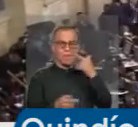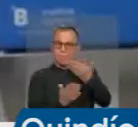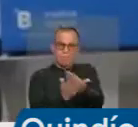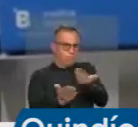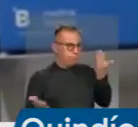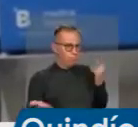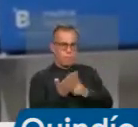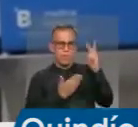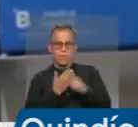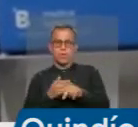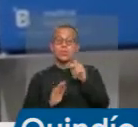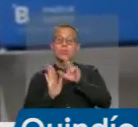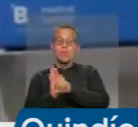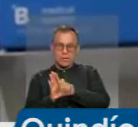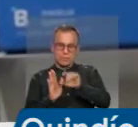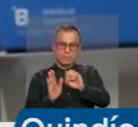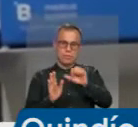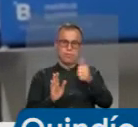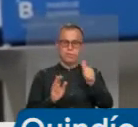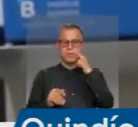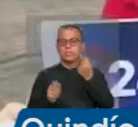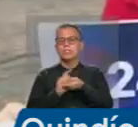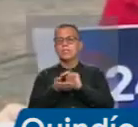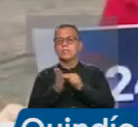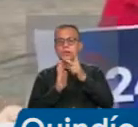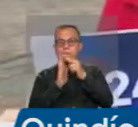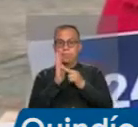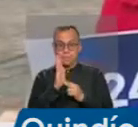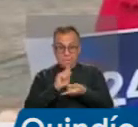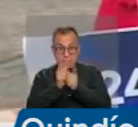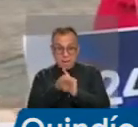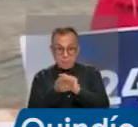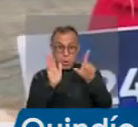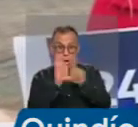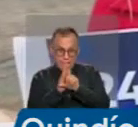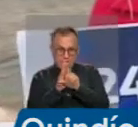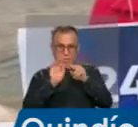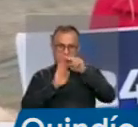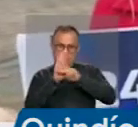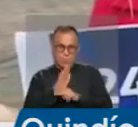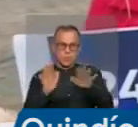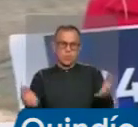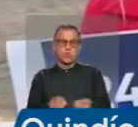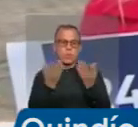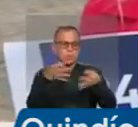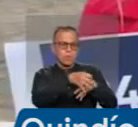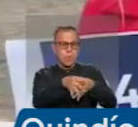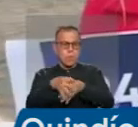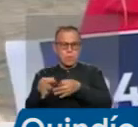Pues al parecer Cambio Radical fue el único partido político que se mantuvo en contra del archivo del proyecto de ley 010